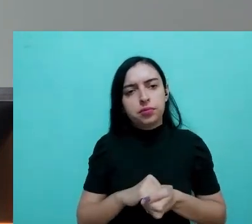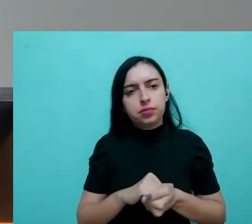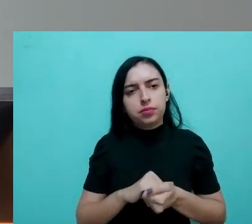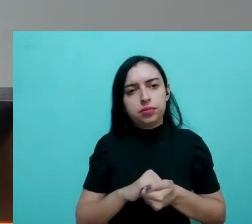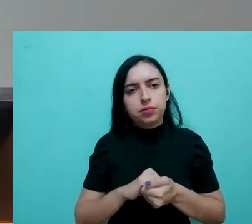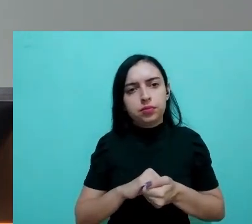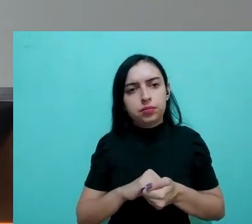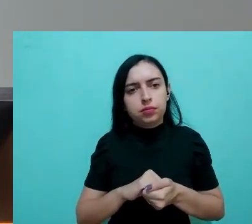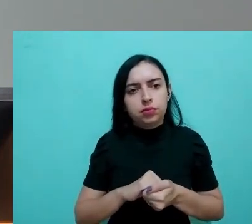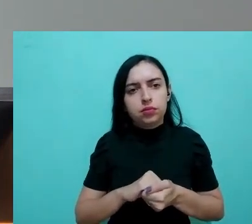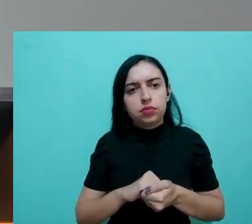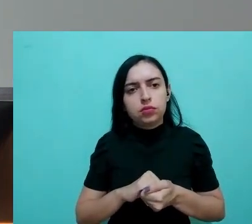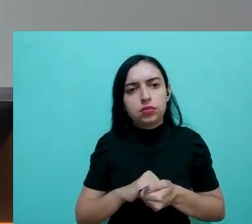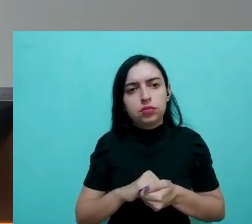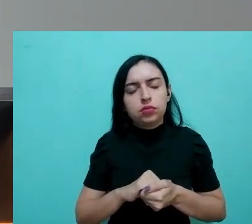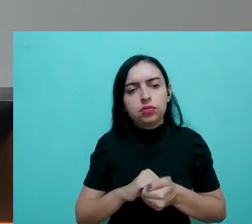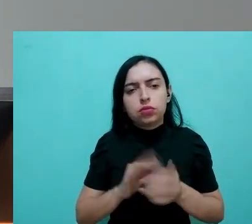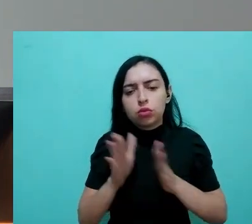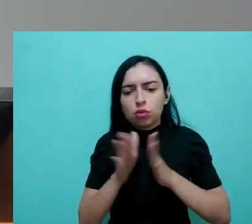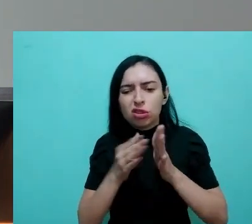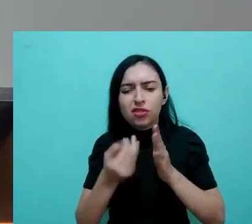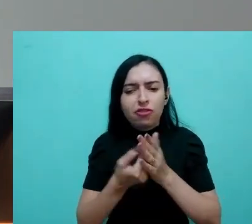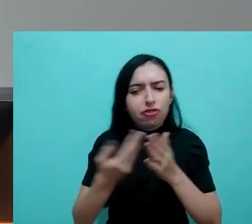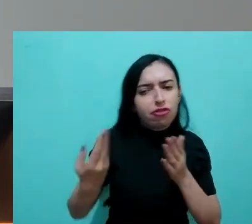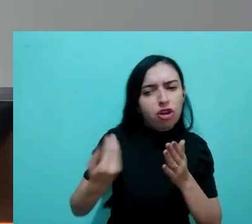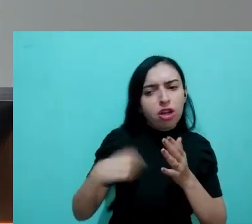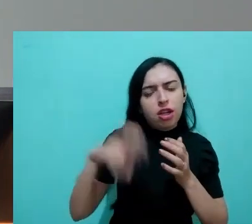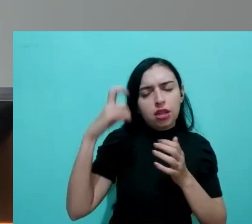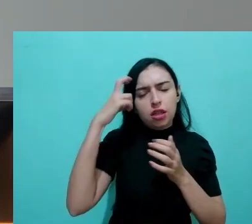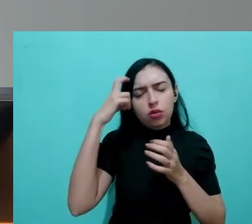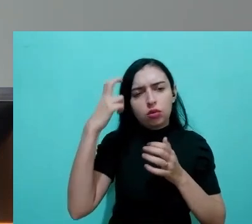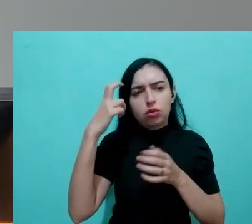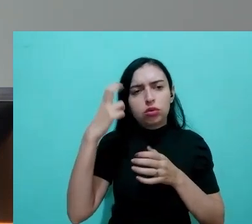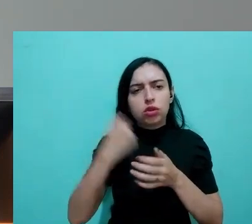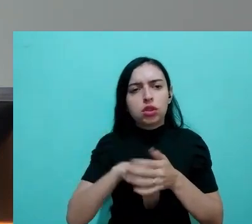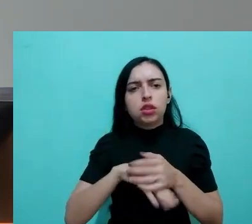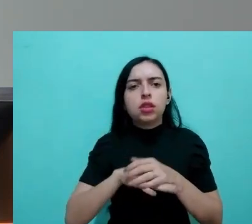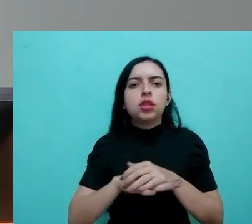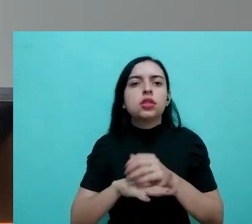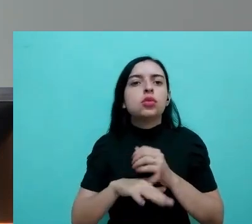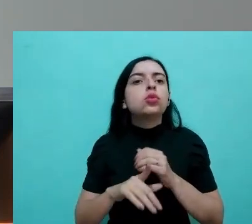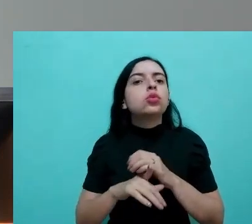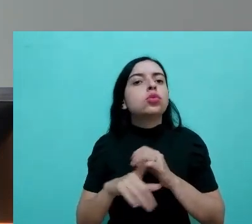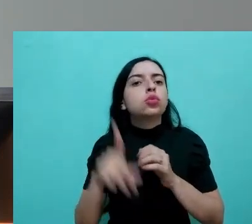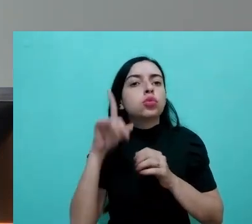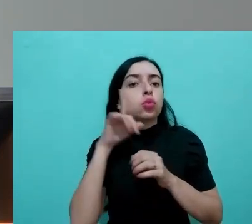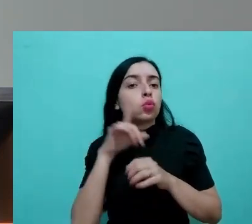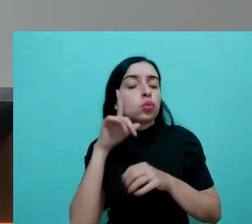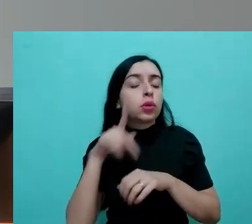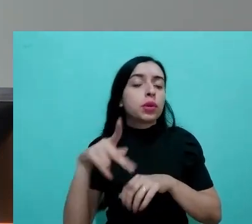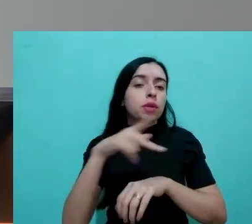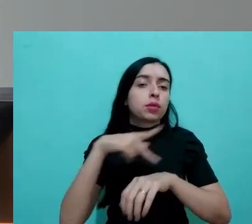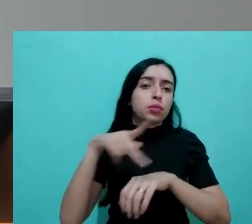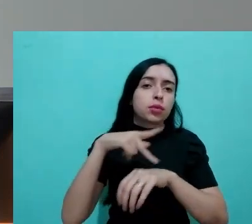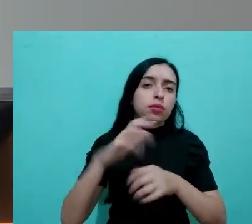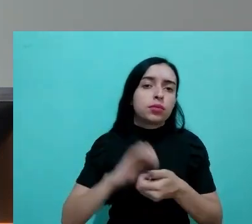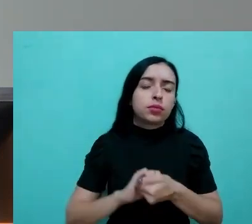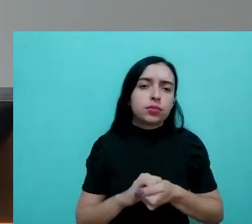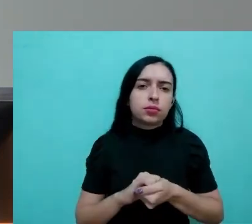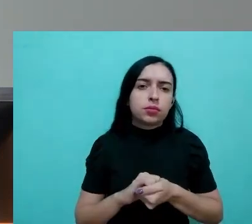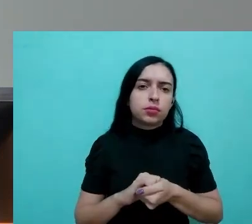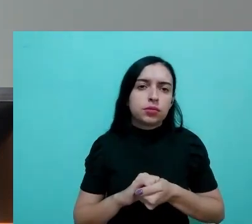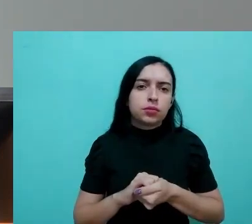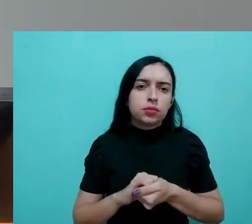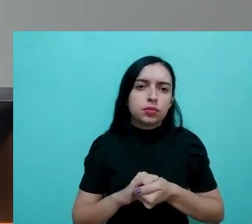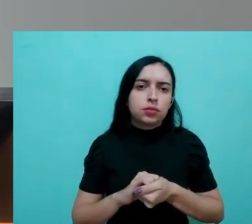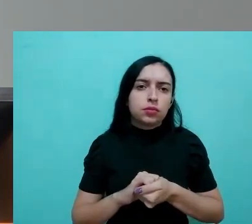Pues estamos muy fuera de la cultura constitucional de Estados Unidos, que casi inmediatamente con Marbury versus Madison admitió